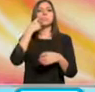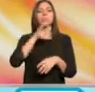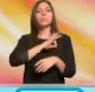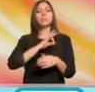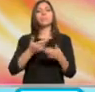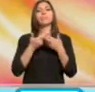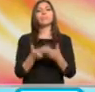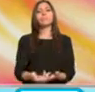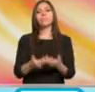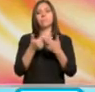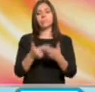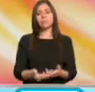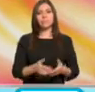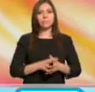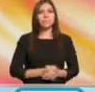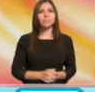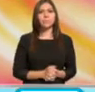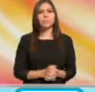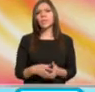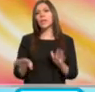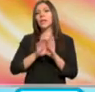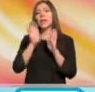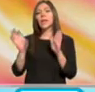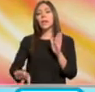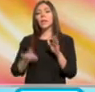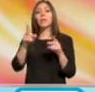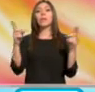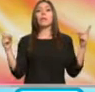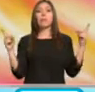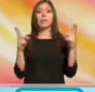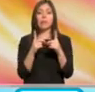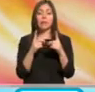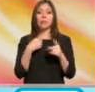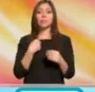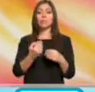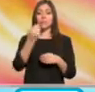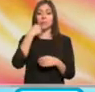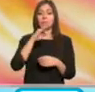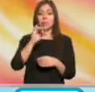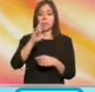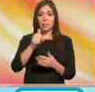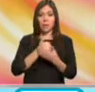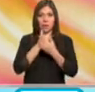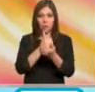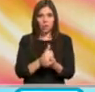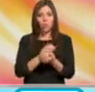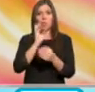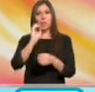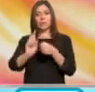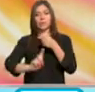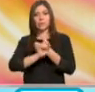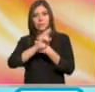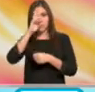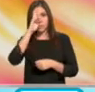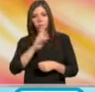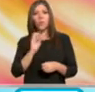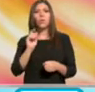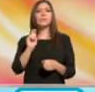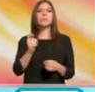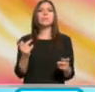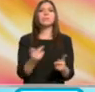mantener. Alicia, por ejemplo, en el caso de las dietas, si yo hago dieta, ¿el tomar fibra me ayuda, me perjudica? ¿Me es igual? ¿Qué pasa ahí, por ejemplo? Excelente